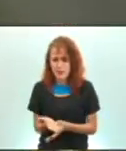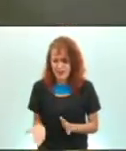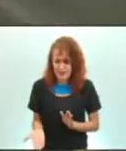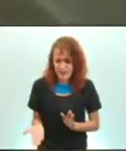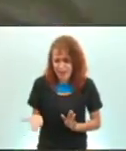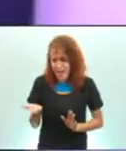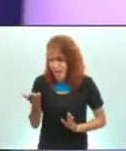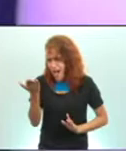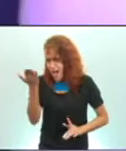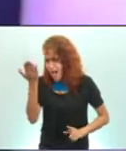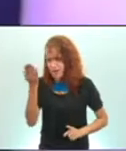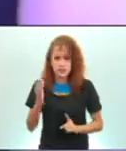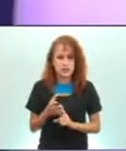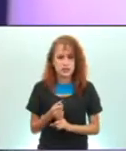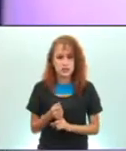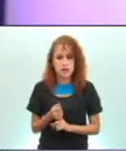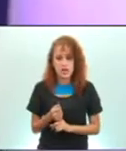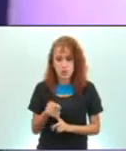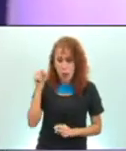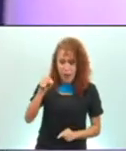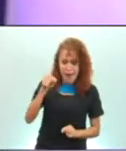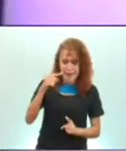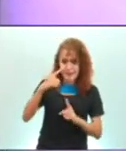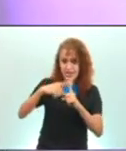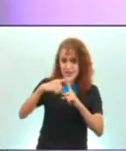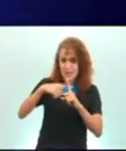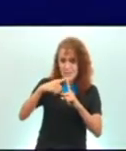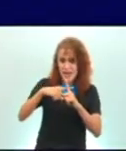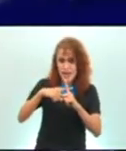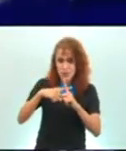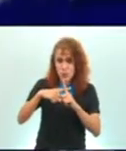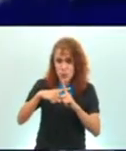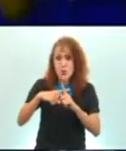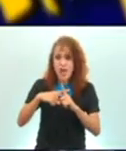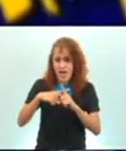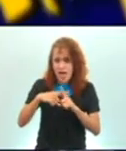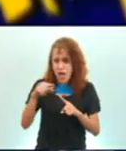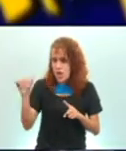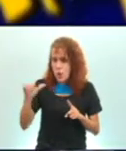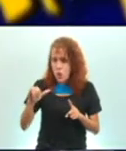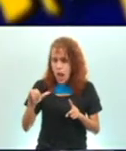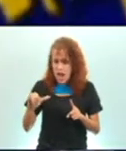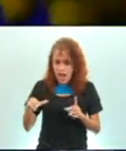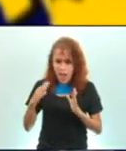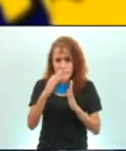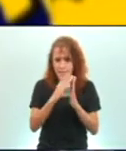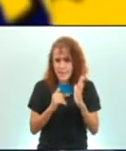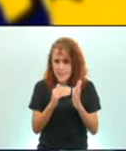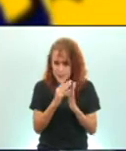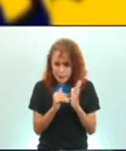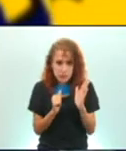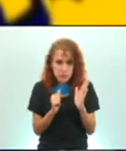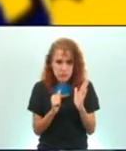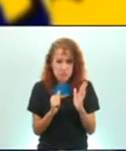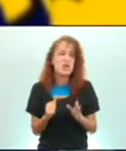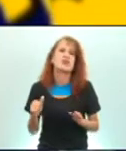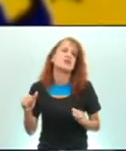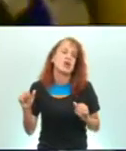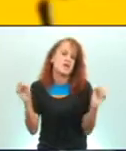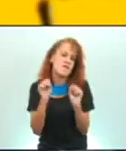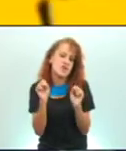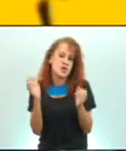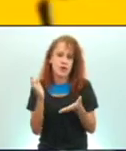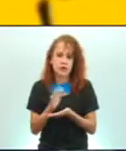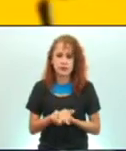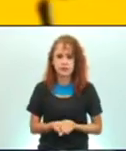valores inusitadamente altos, sino que dichas temperaturas se mantienen en meses en que habitualmente ya los mares se